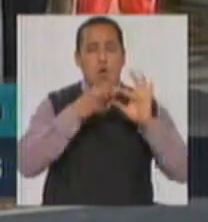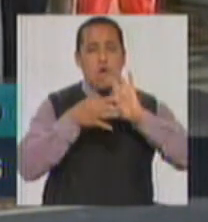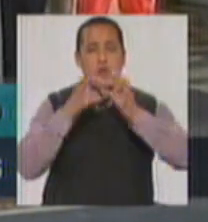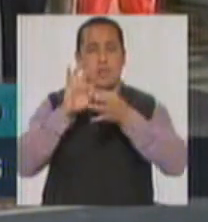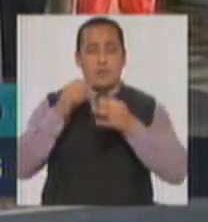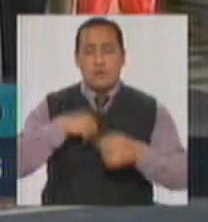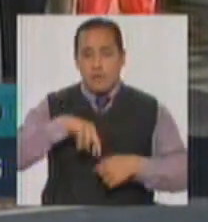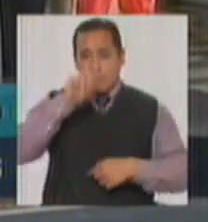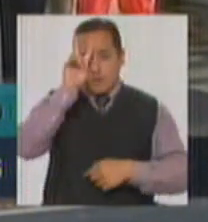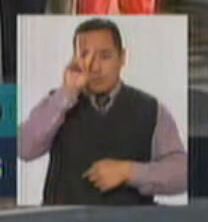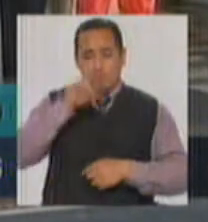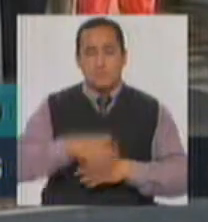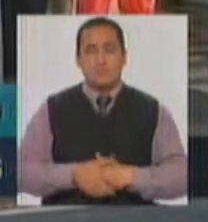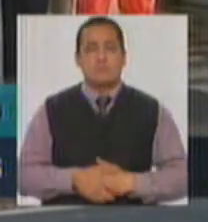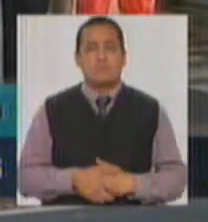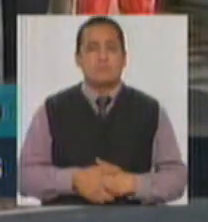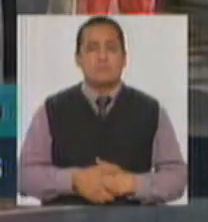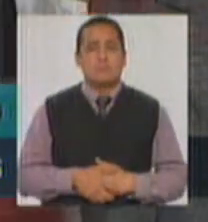Perú,